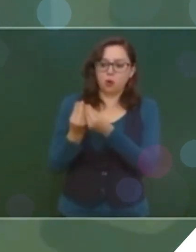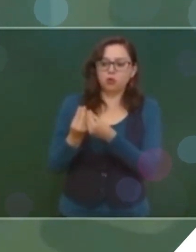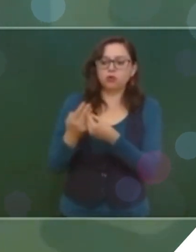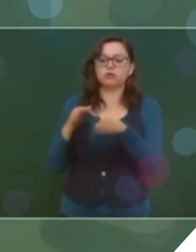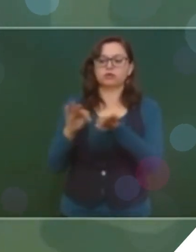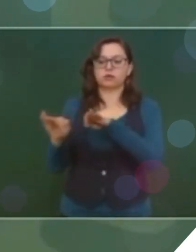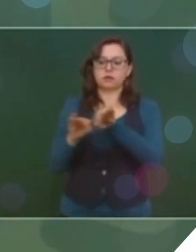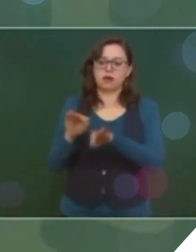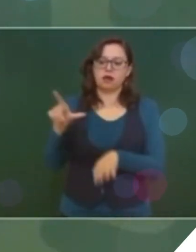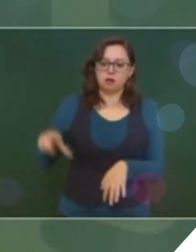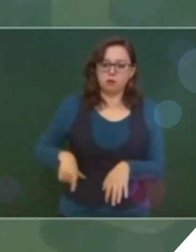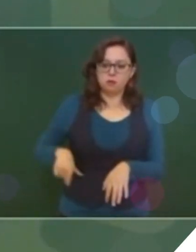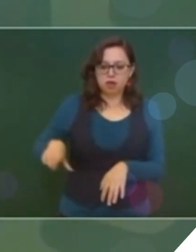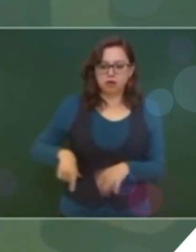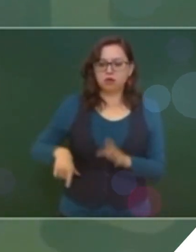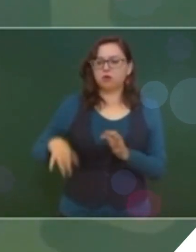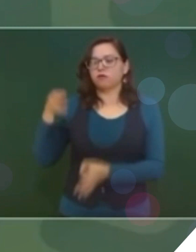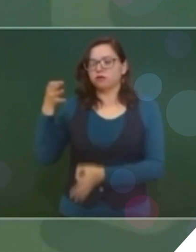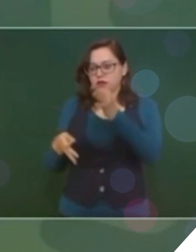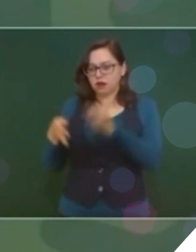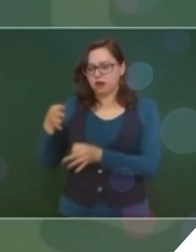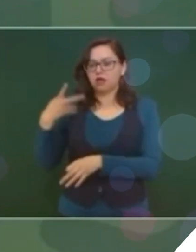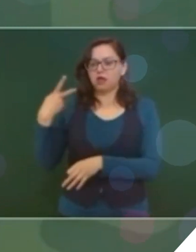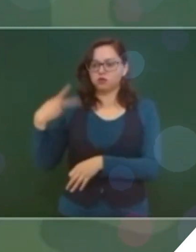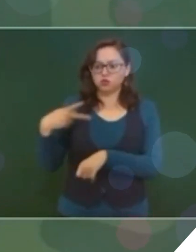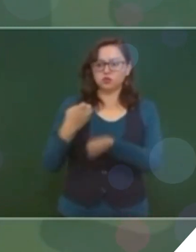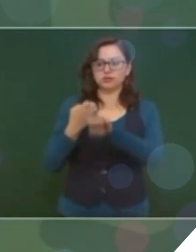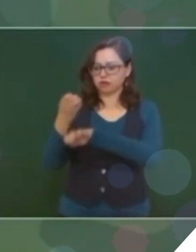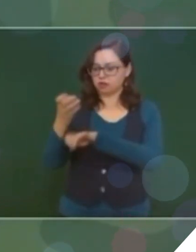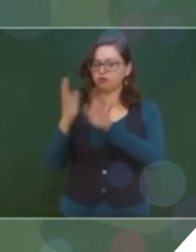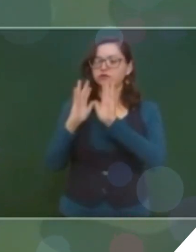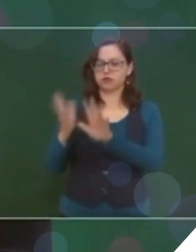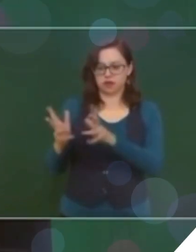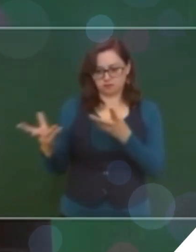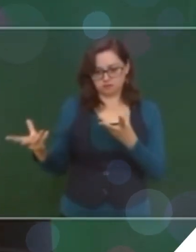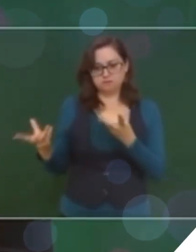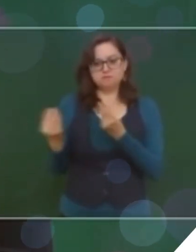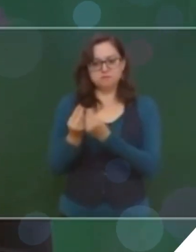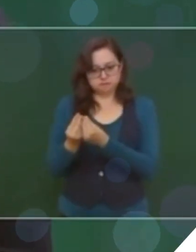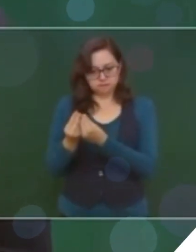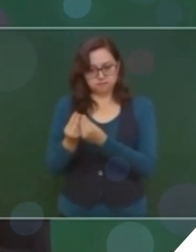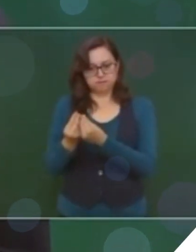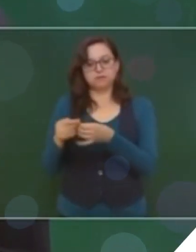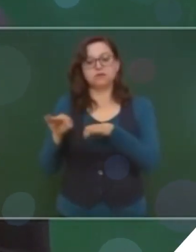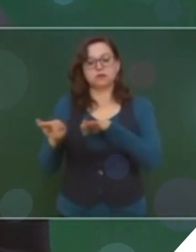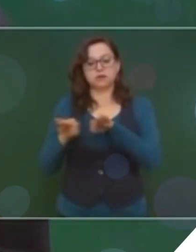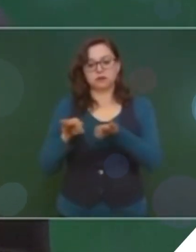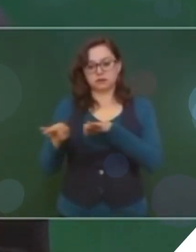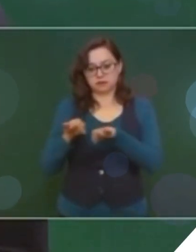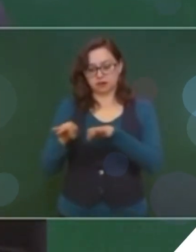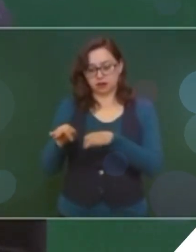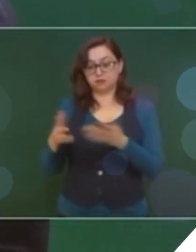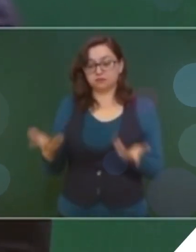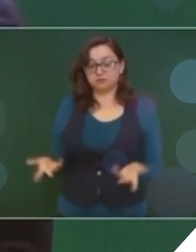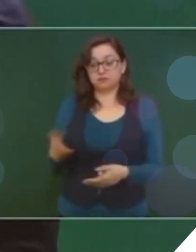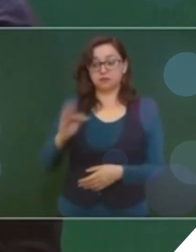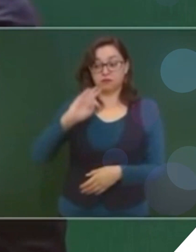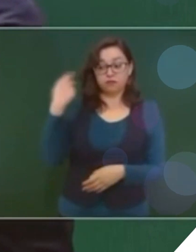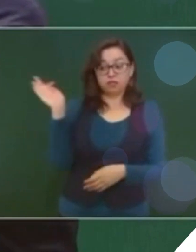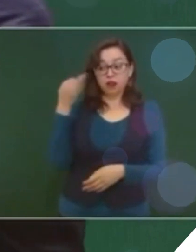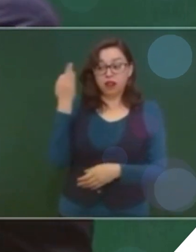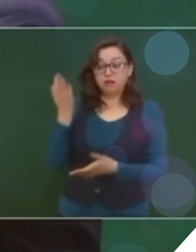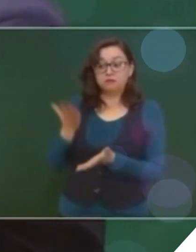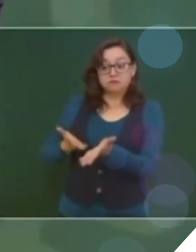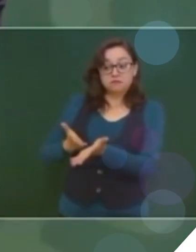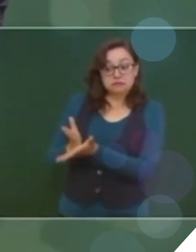cuerpo de Devani, sin embargo, considera que si algún experto forense lo requiere, se solicitará a un juez, así lo informó la titular